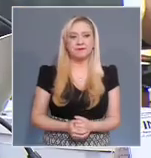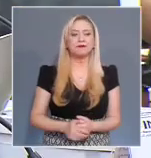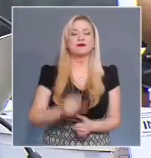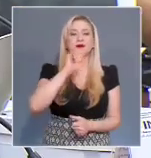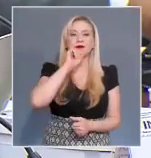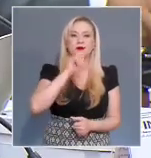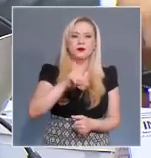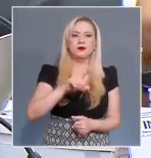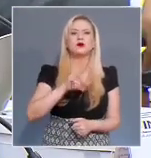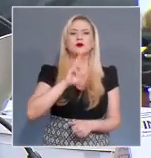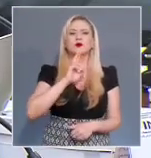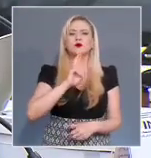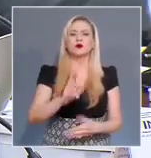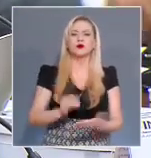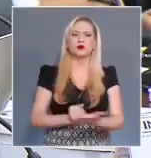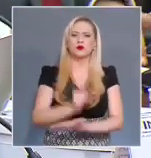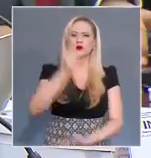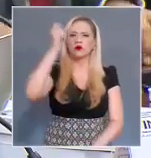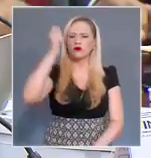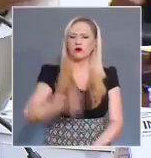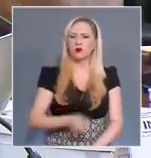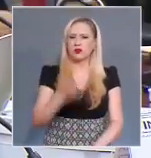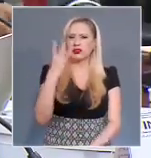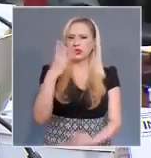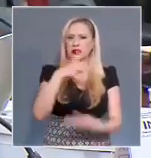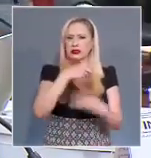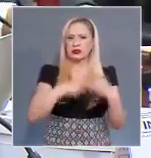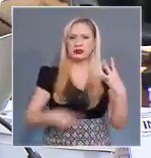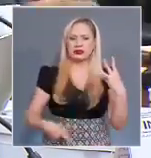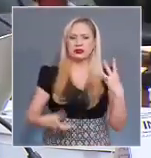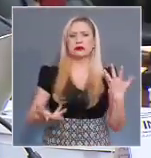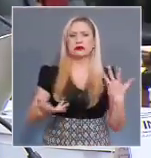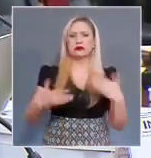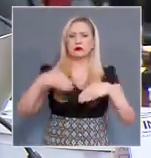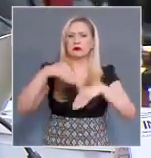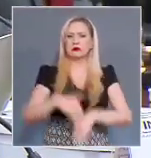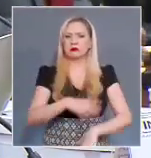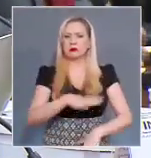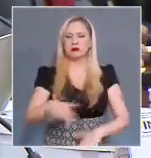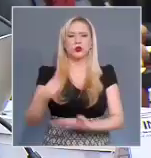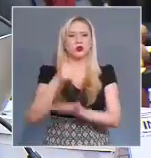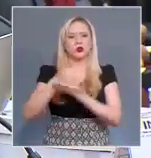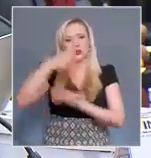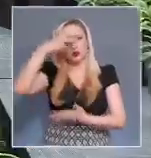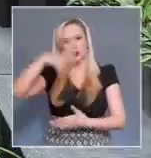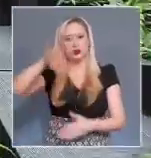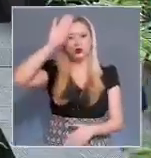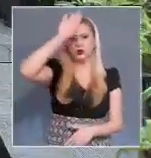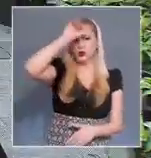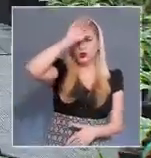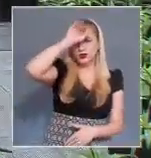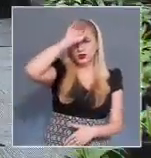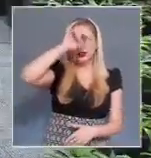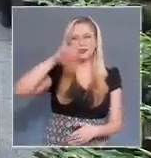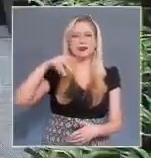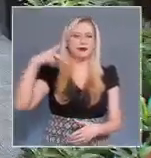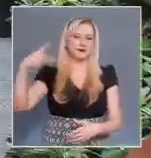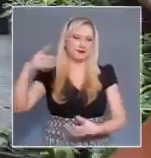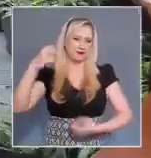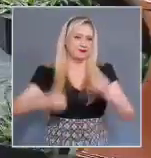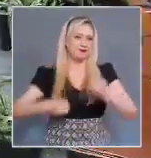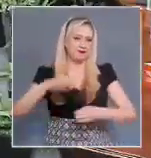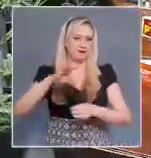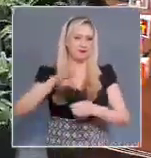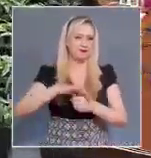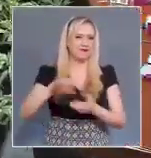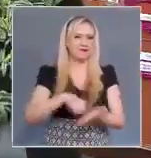más, dictadas por la Sala Superior y Regionales Ciudad de México y Monterrey del Tribunal Electoral del Poder Judicial de la Federación en materia